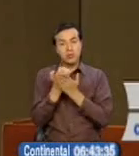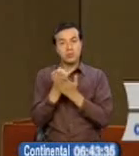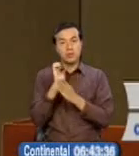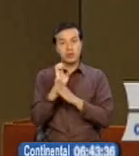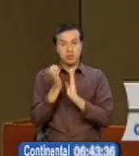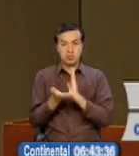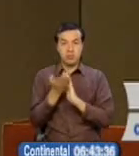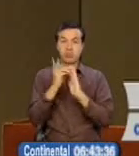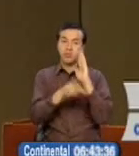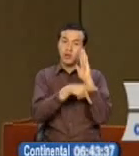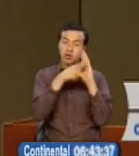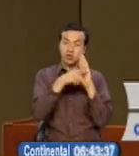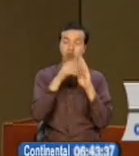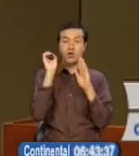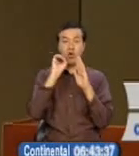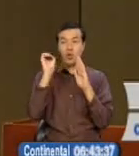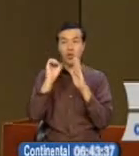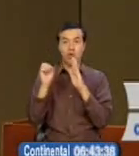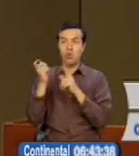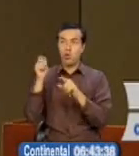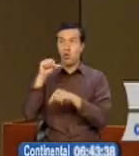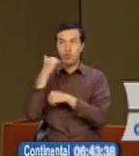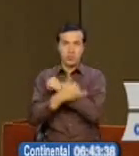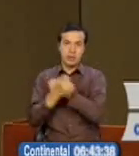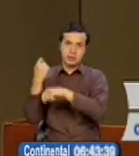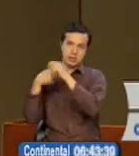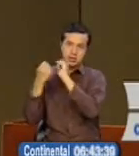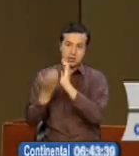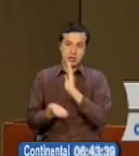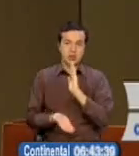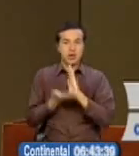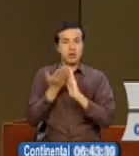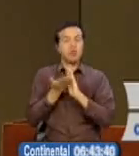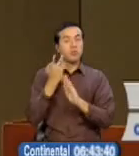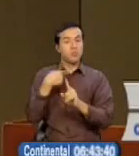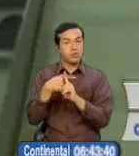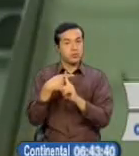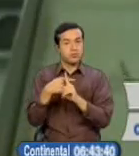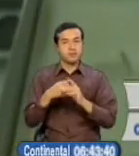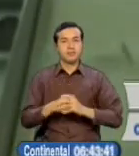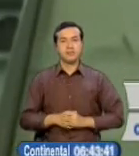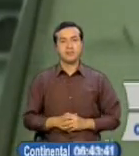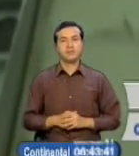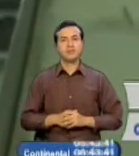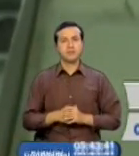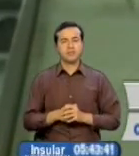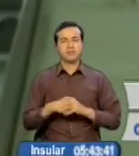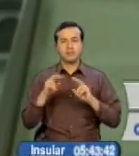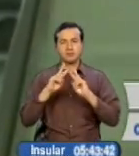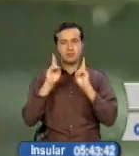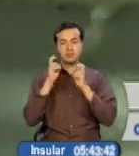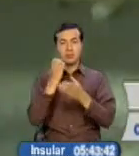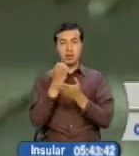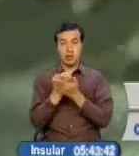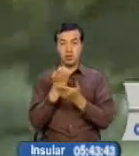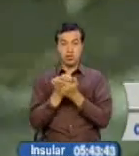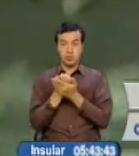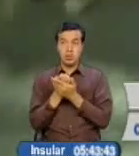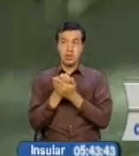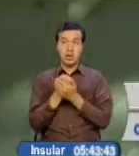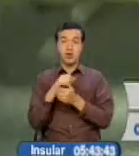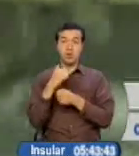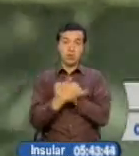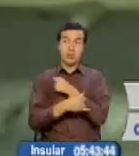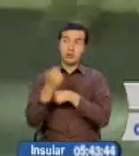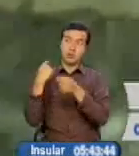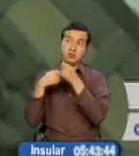petrolero como en el lado no petrolero, un desempeño positivo. Si se revisa el desempeño de la economía no petrolera,